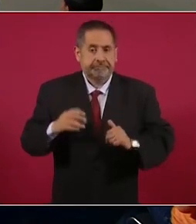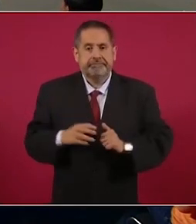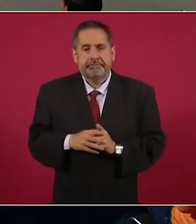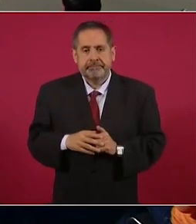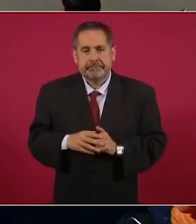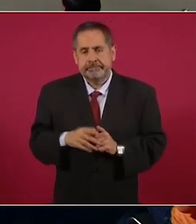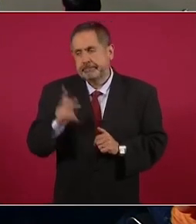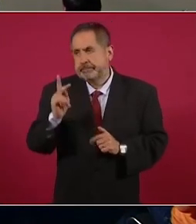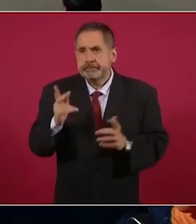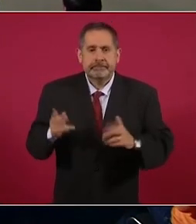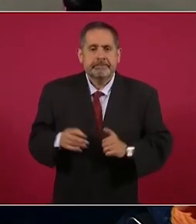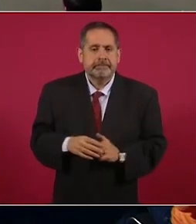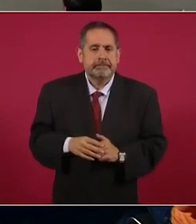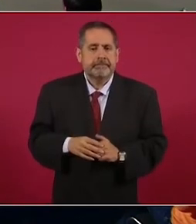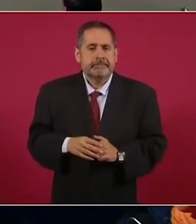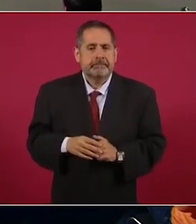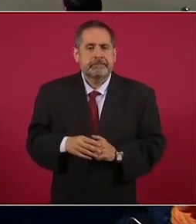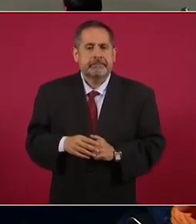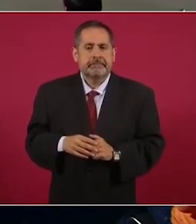lo que pasa que